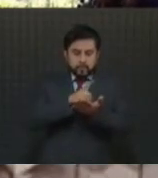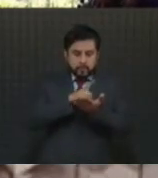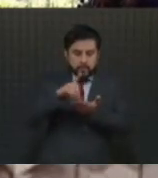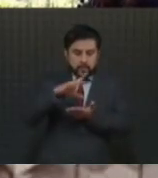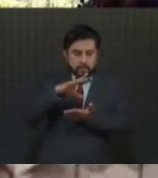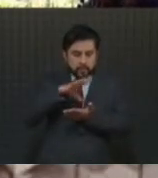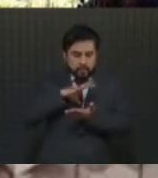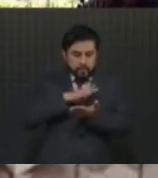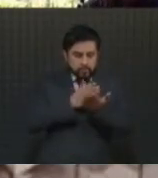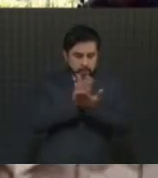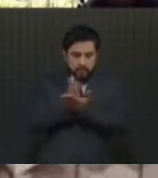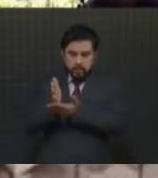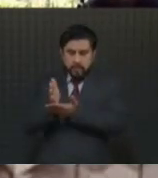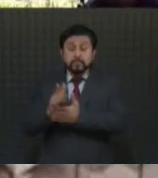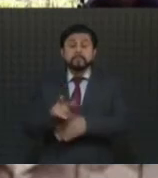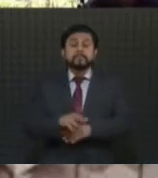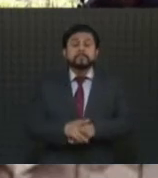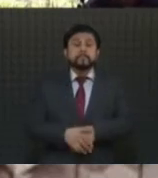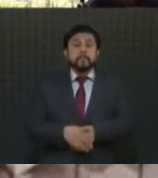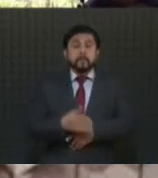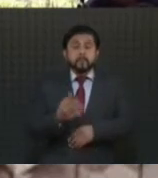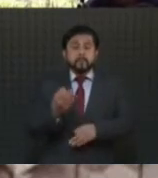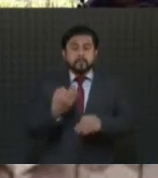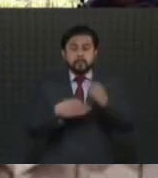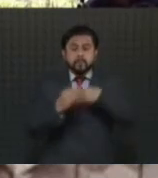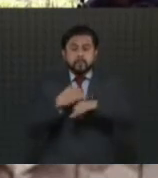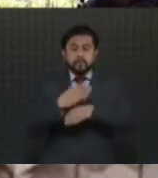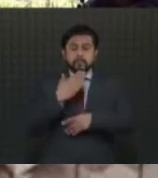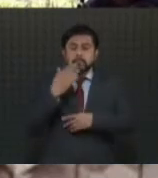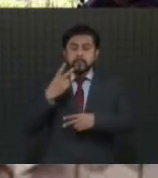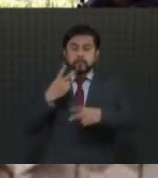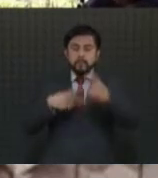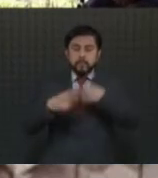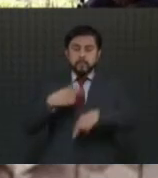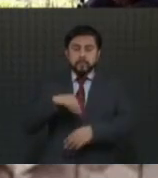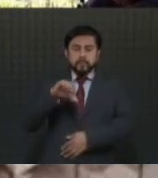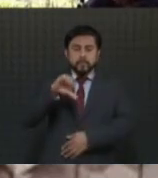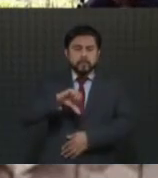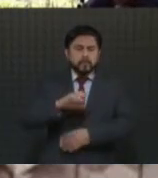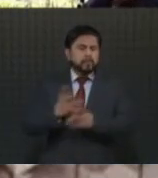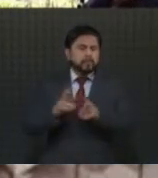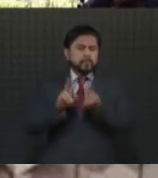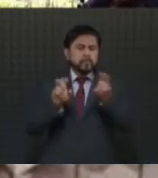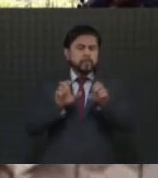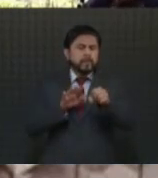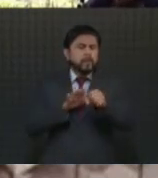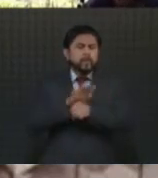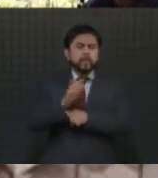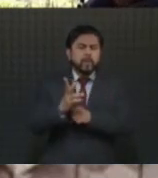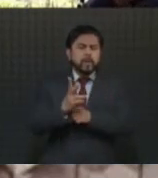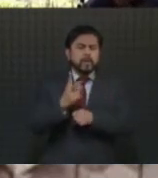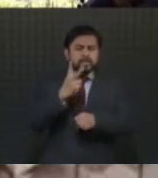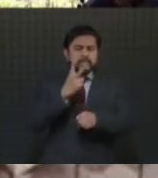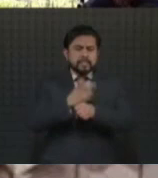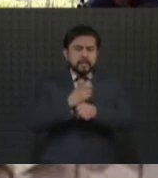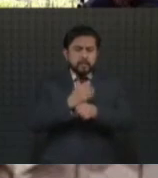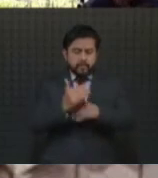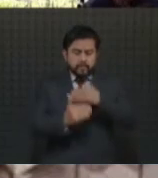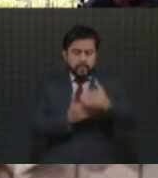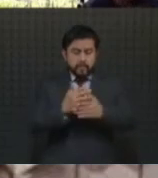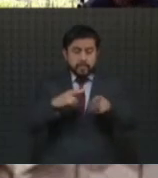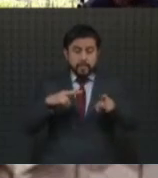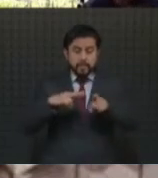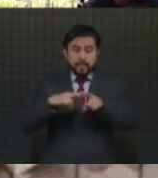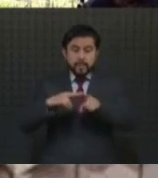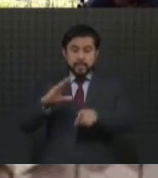derechos, les da la más cordial de las bienvenidas al acto de inauguración de la segunda etapa del Parque